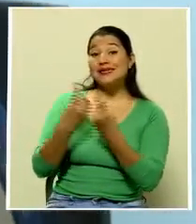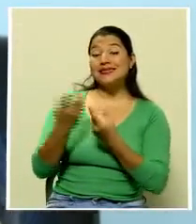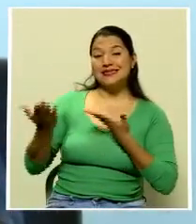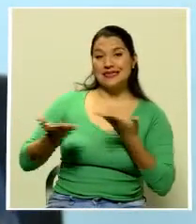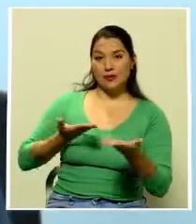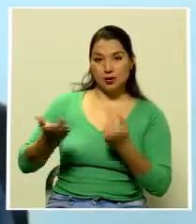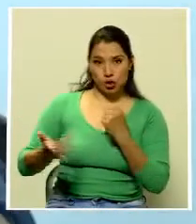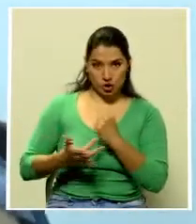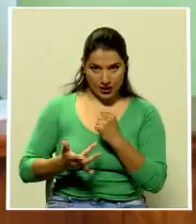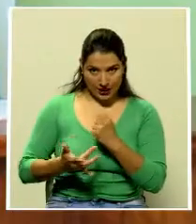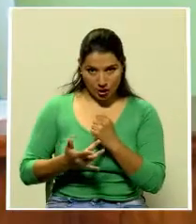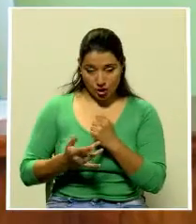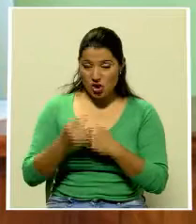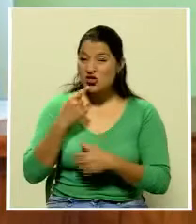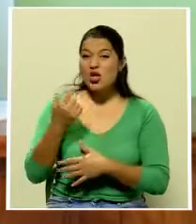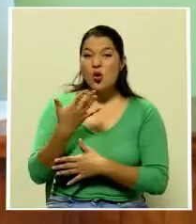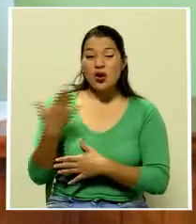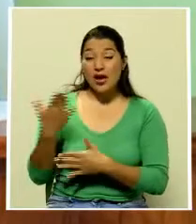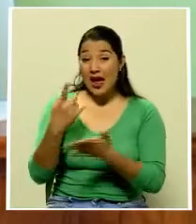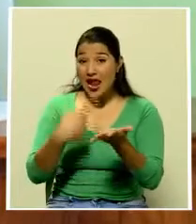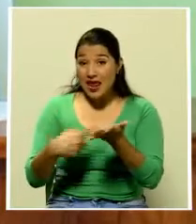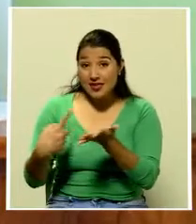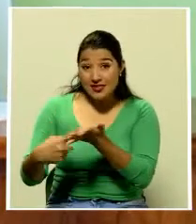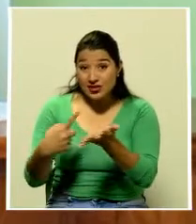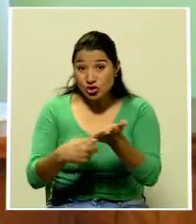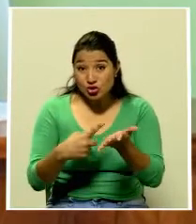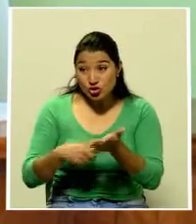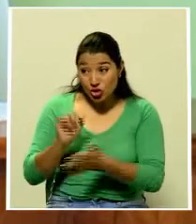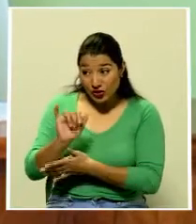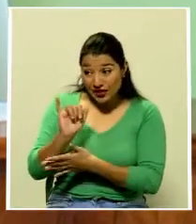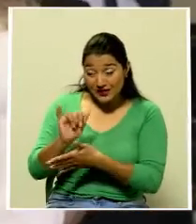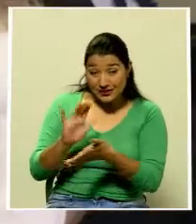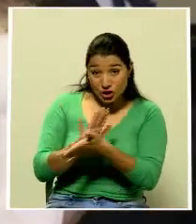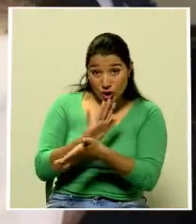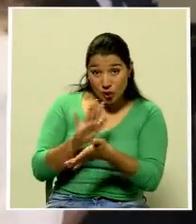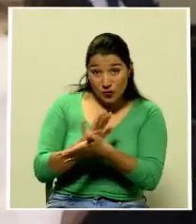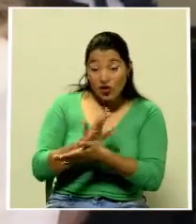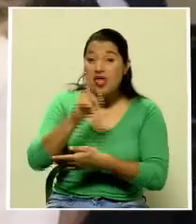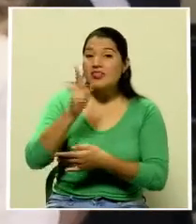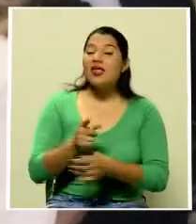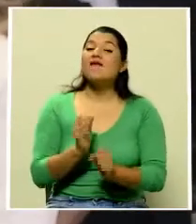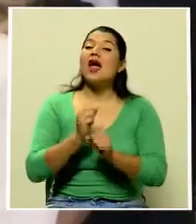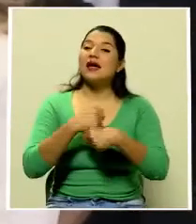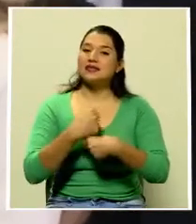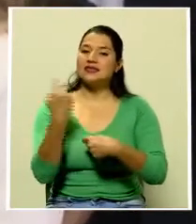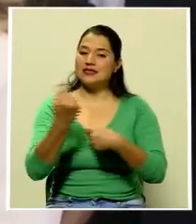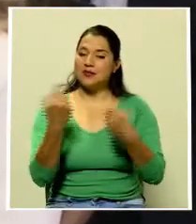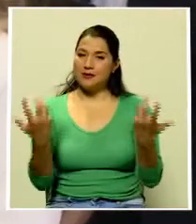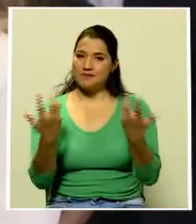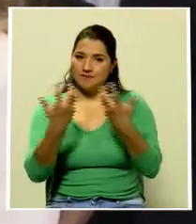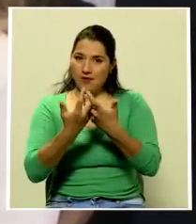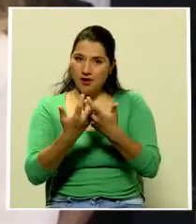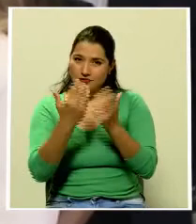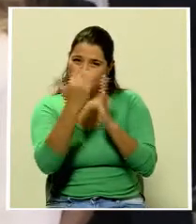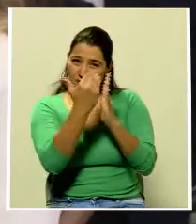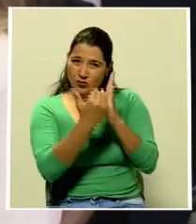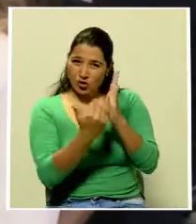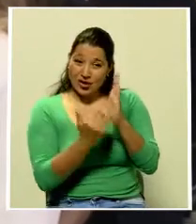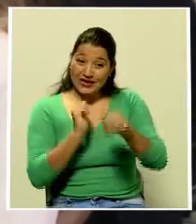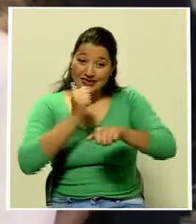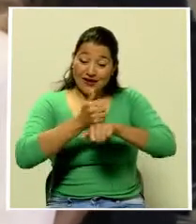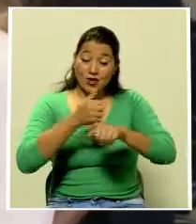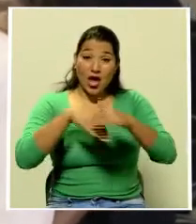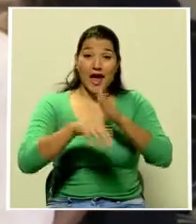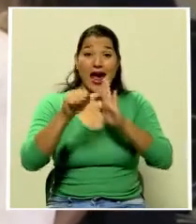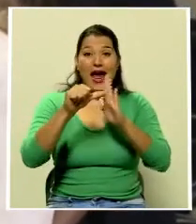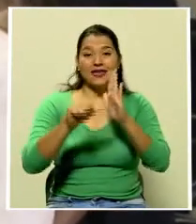Técnicos, en el que se indica que la discusión de estos informes debe hacerse siguiendo el procedimiento que estipula el artículo 96